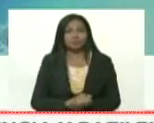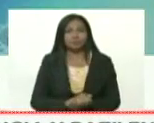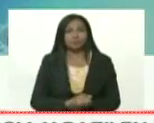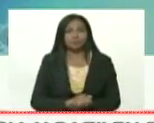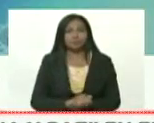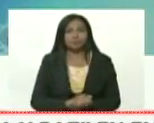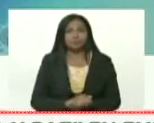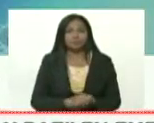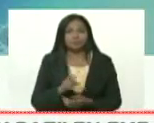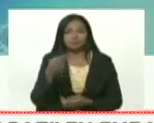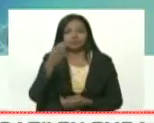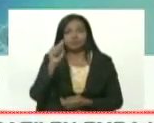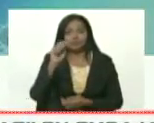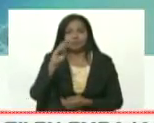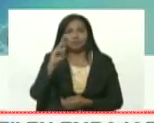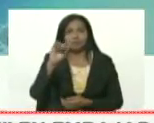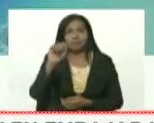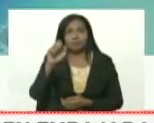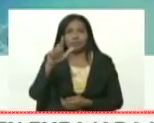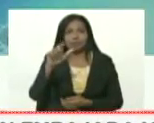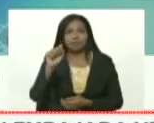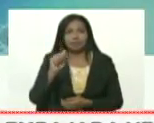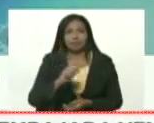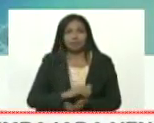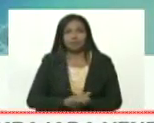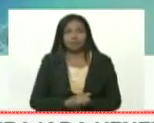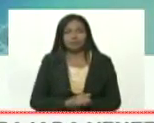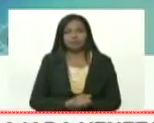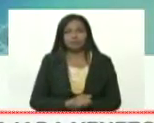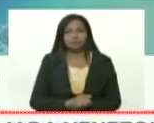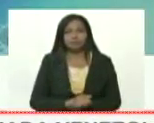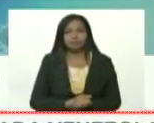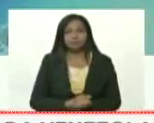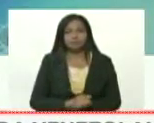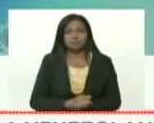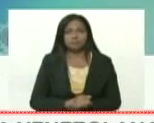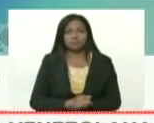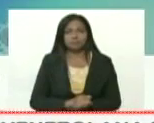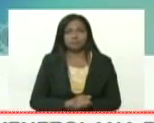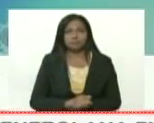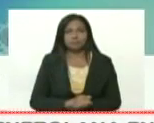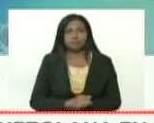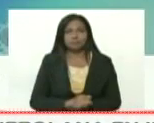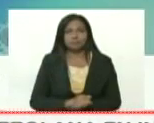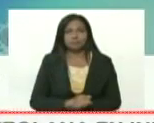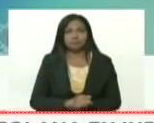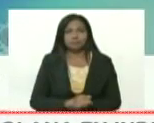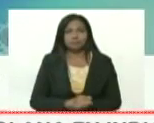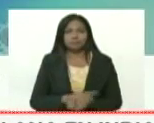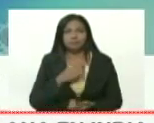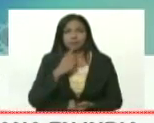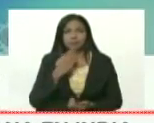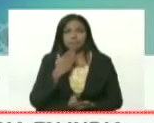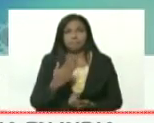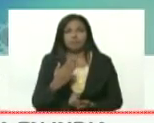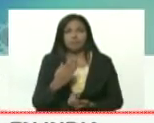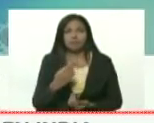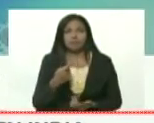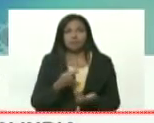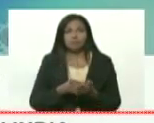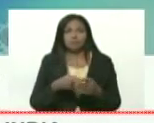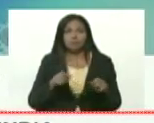Gabriela Jiménez, pues. Jiménez Ramírez. Jiménez Ramírez. La solicitud de